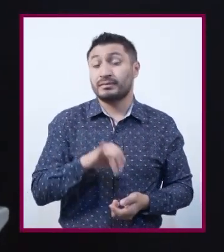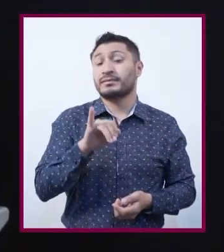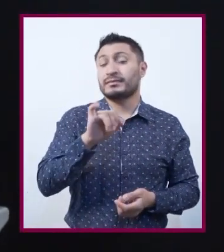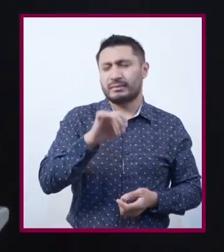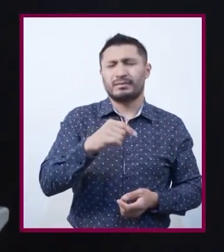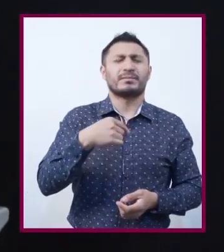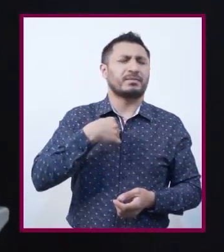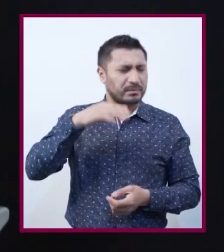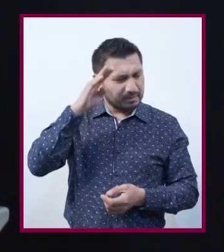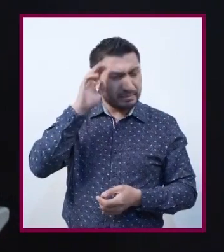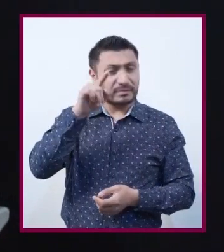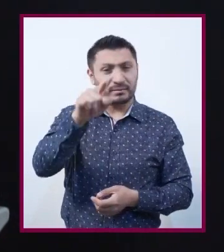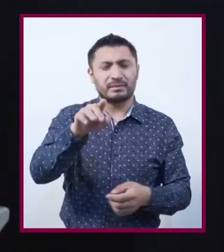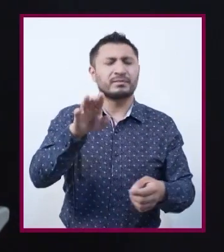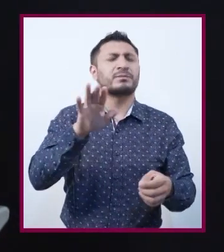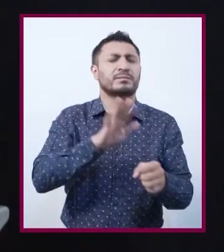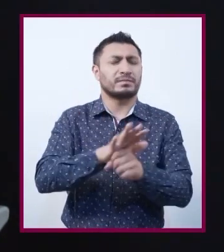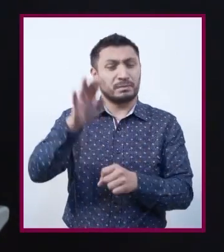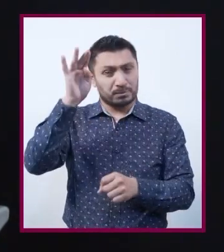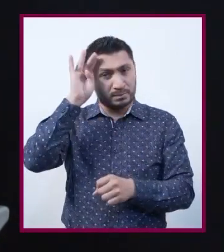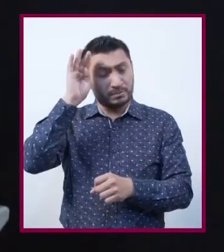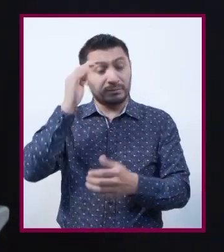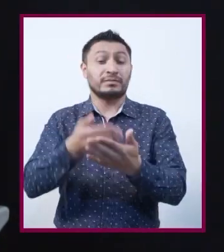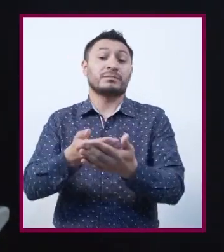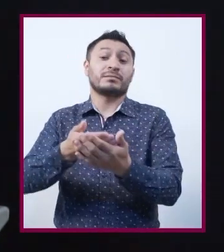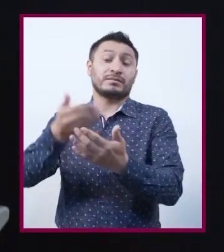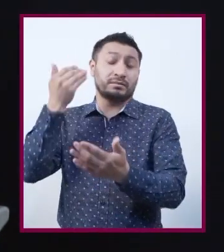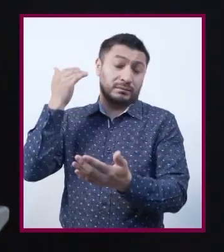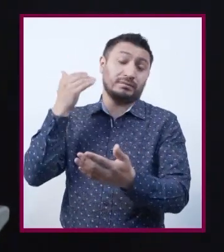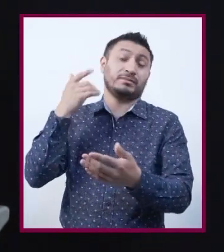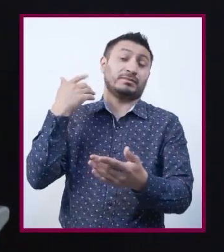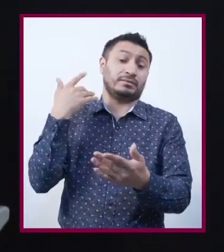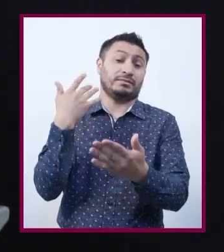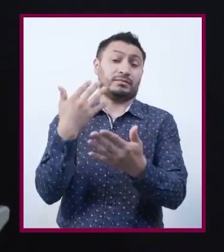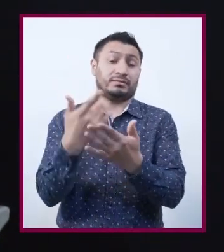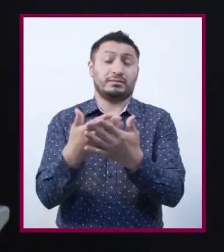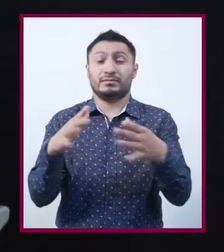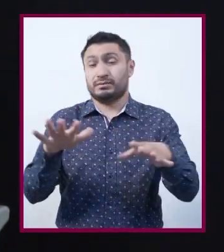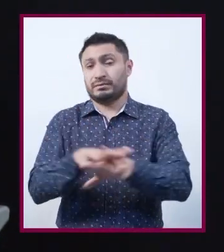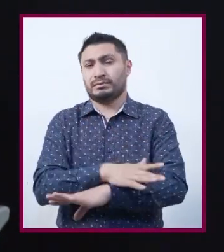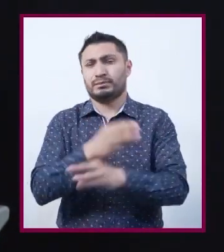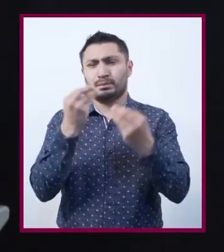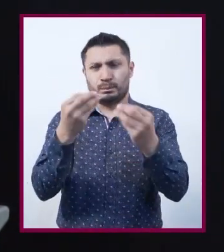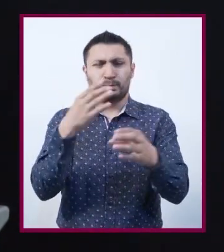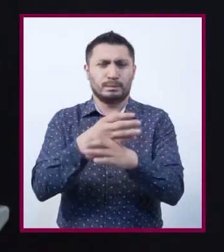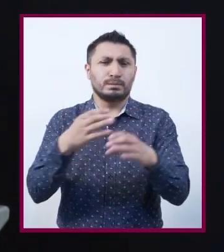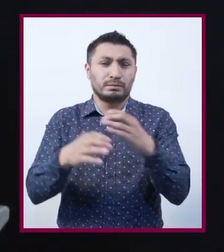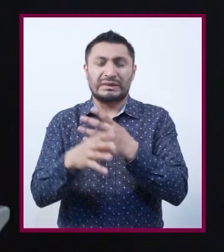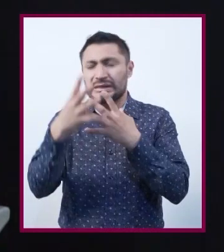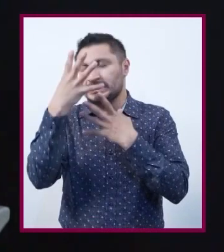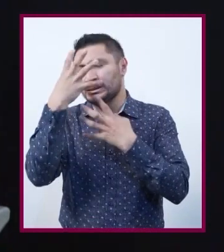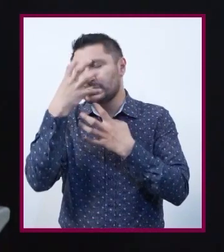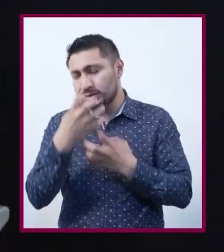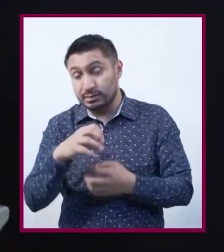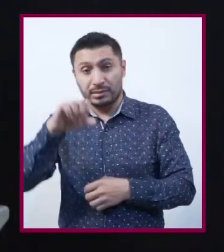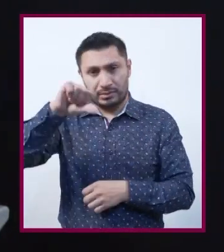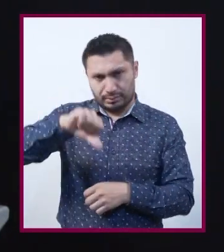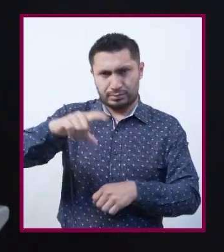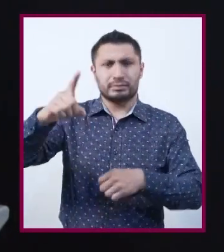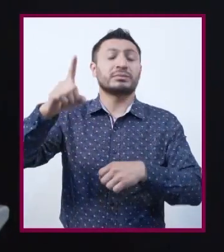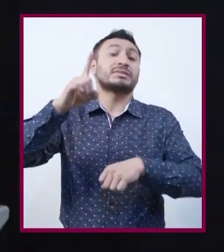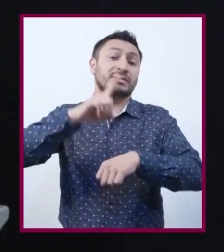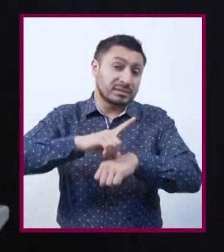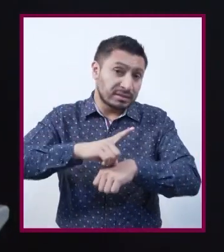Sí, me imagino lo que estás pensando. Desde la época del licenciado Vidriera han cambiado muchísimas cosas y tristemente hoy en día